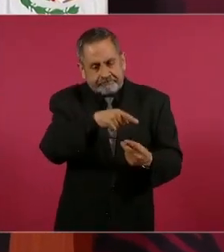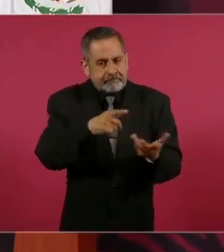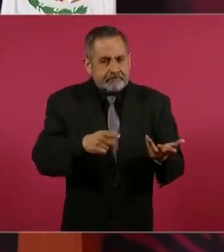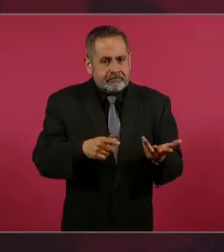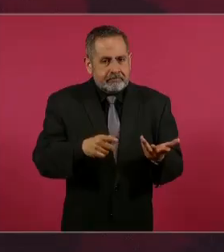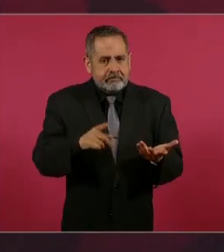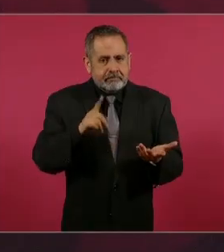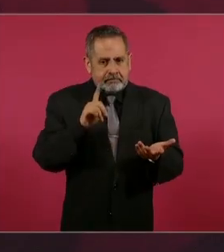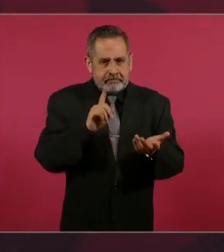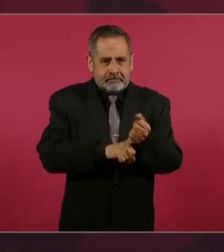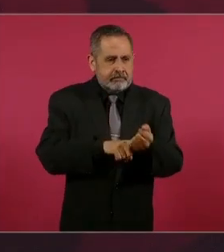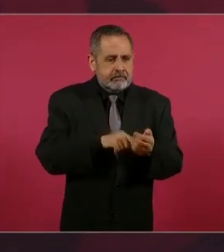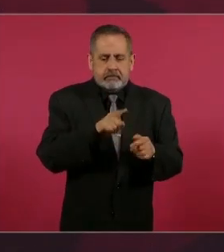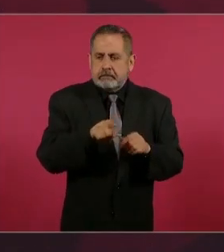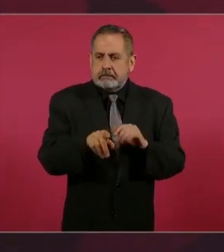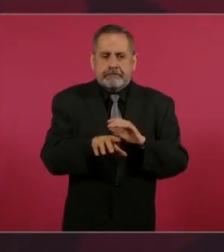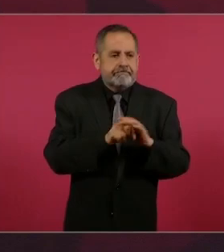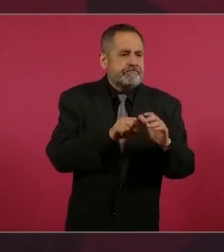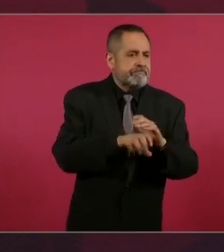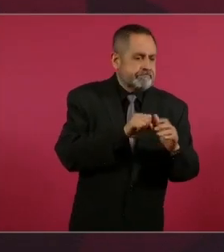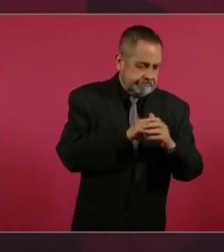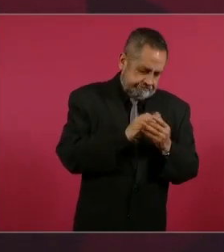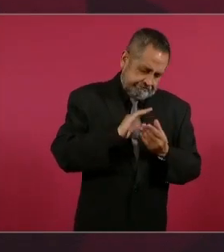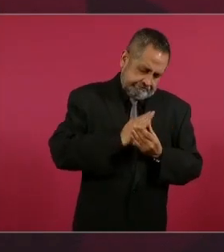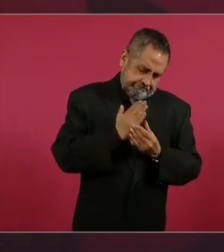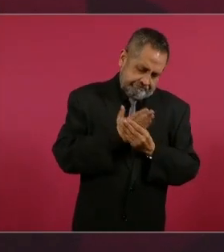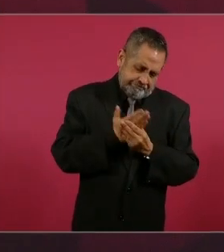los sótanos del poder,